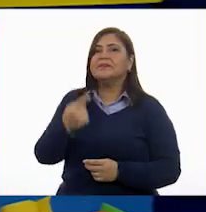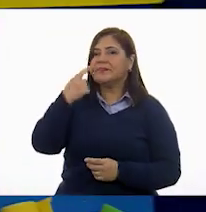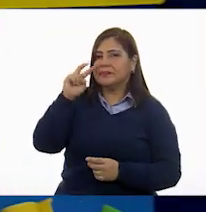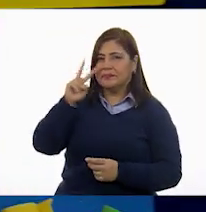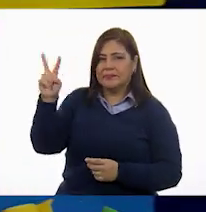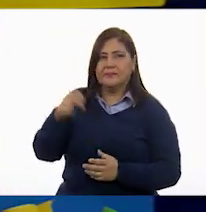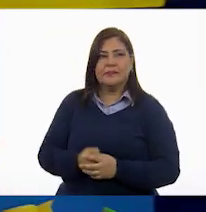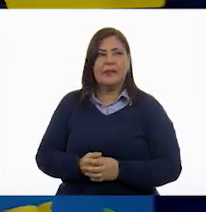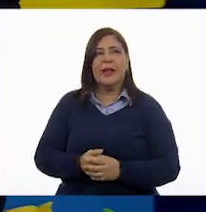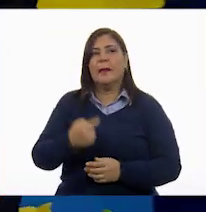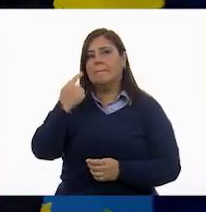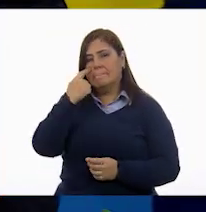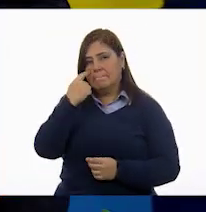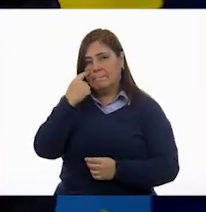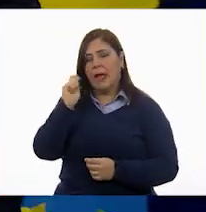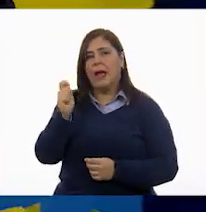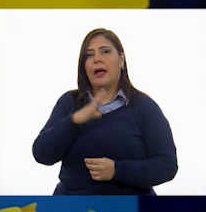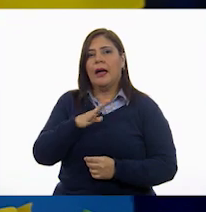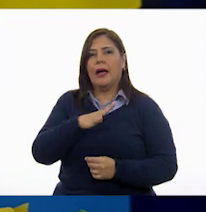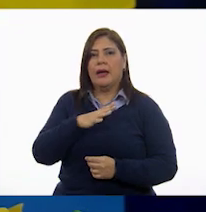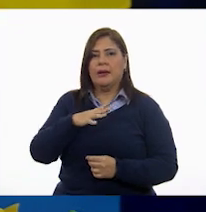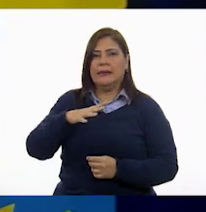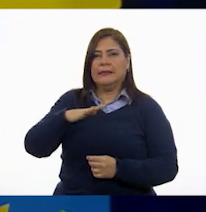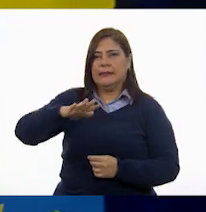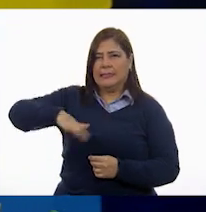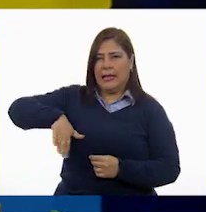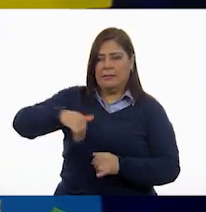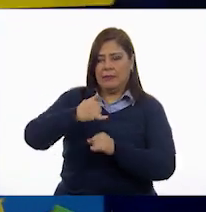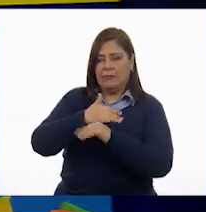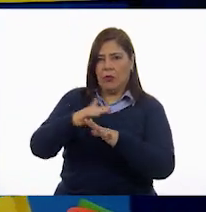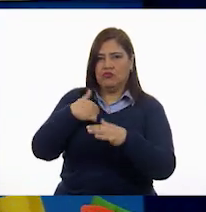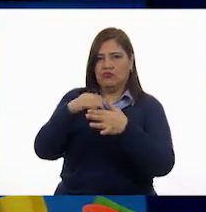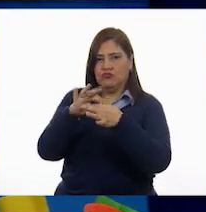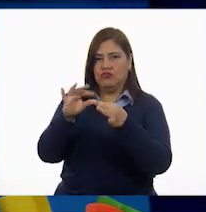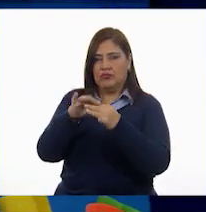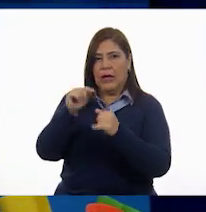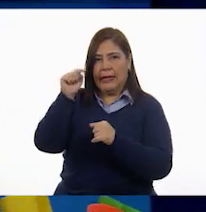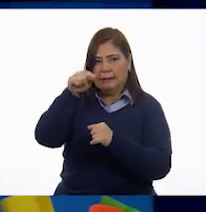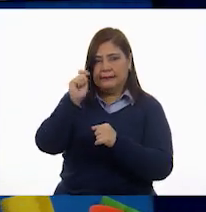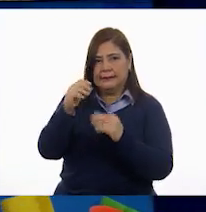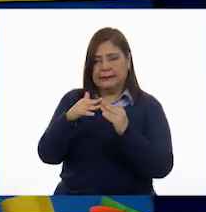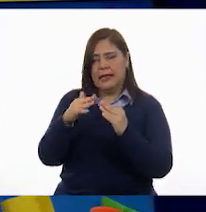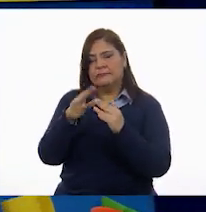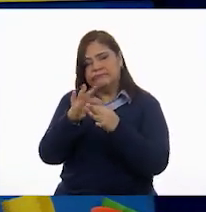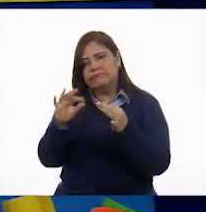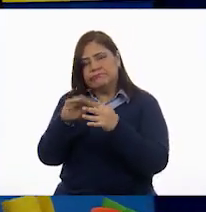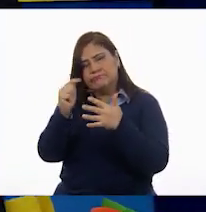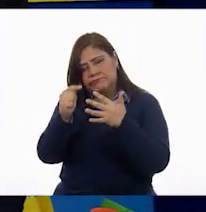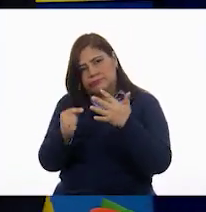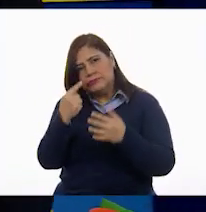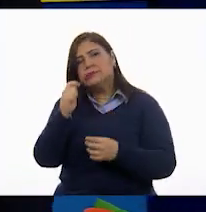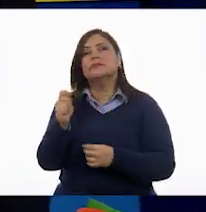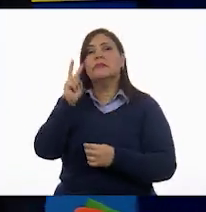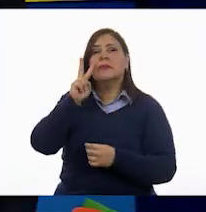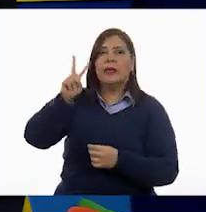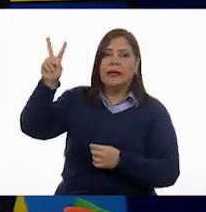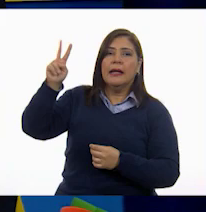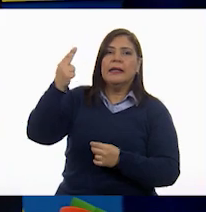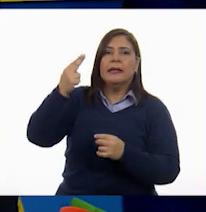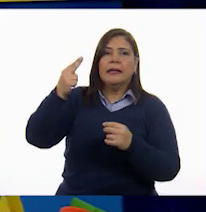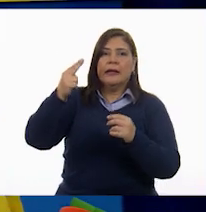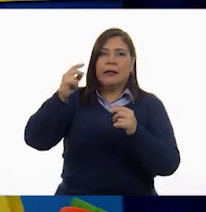cuénteme. Pues aquí tenemos la información que acabamos de comentar uh-huh. en casa. Y lo que vamos a hacer es unir... Quiero que, por